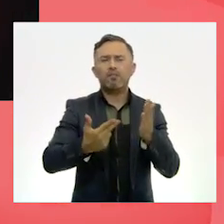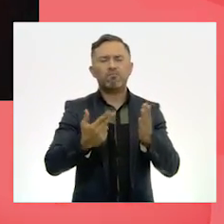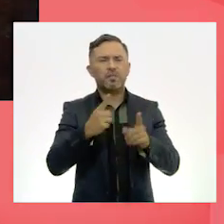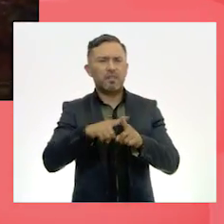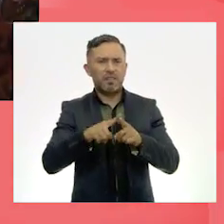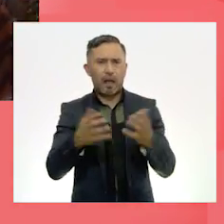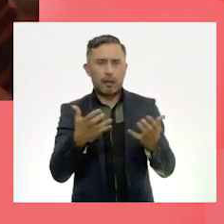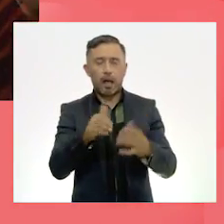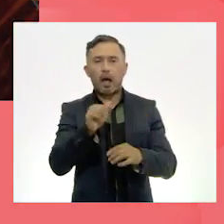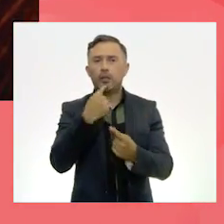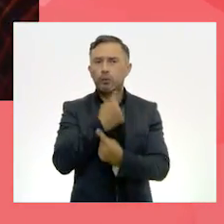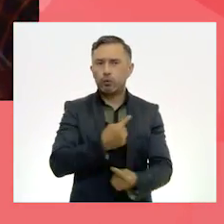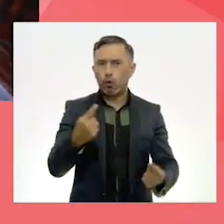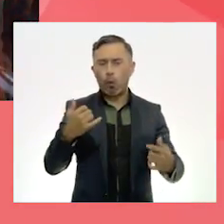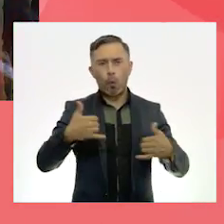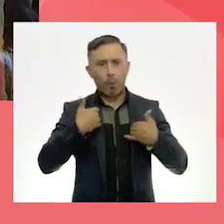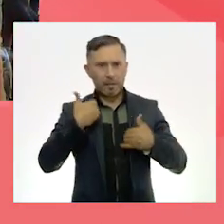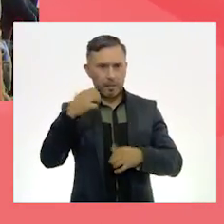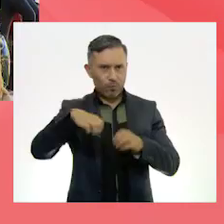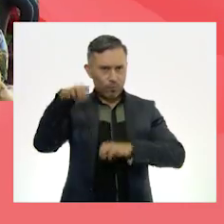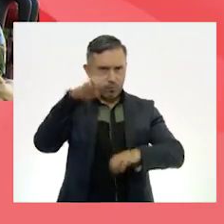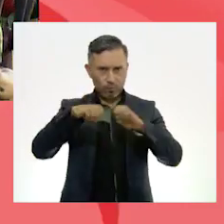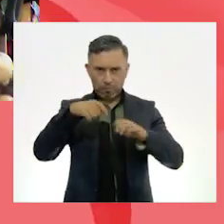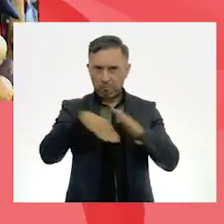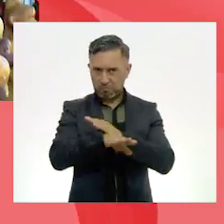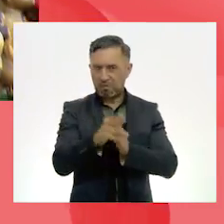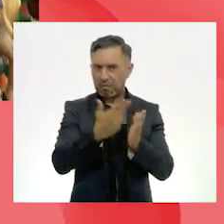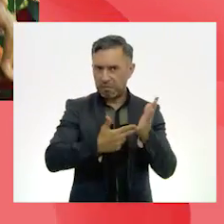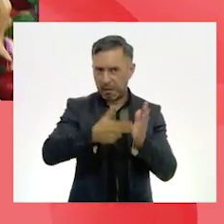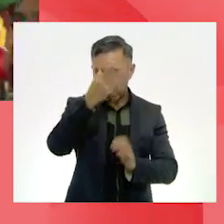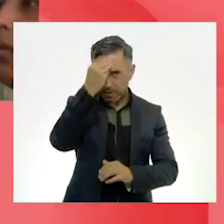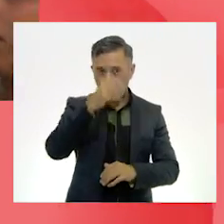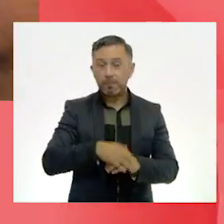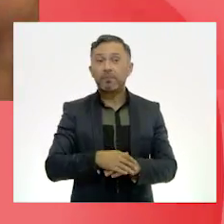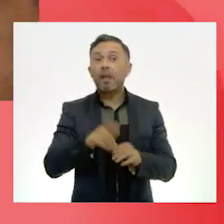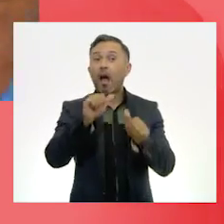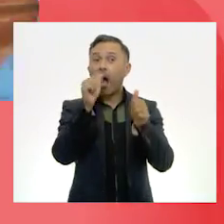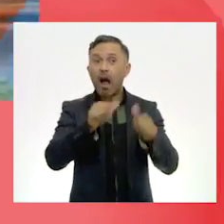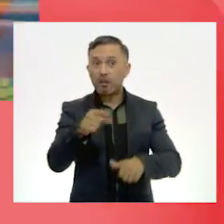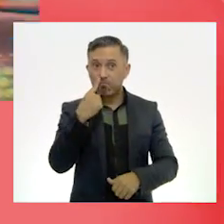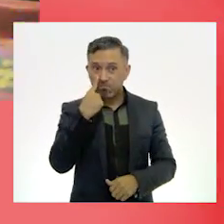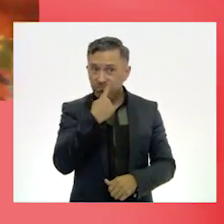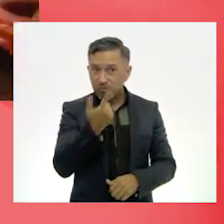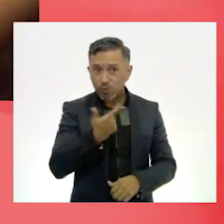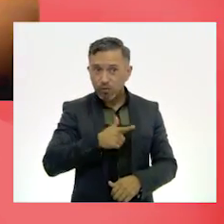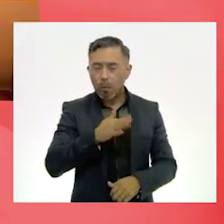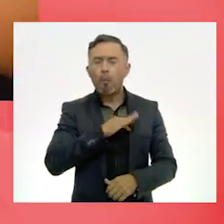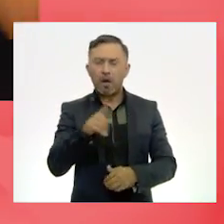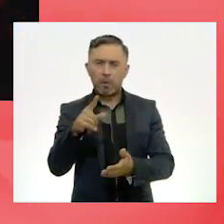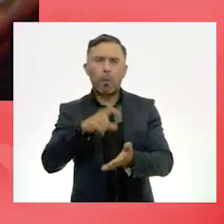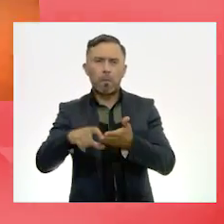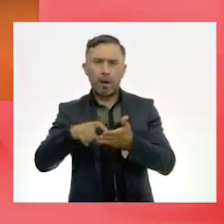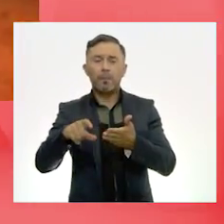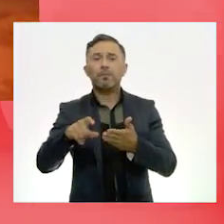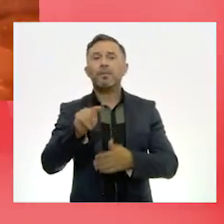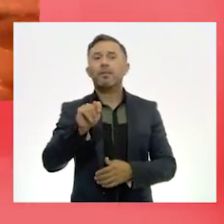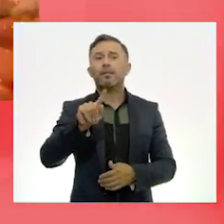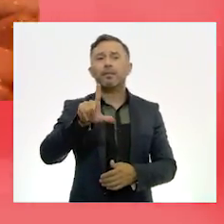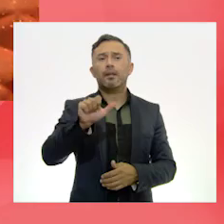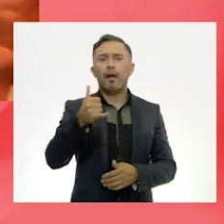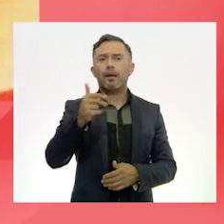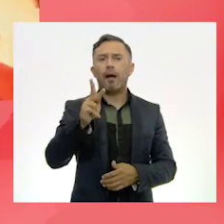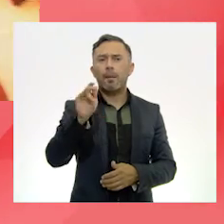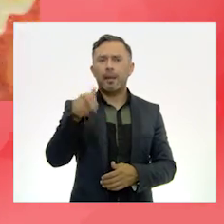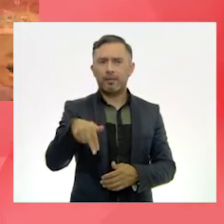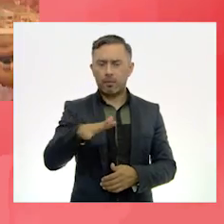medianos. Pero si lo del arte no se te da, también puedes comprarlo. Las calles de Tlayacapan están llenas